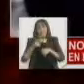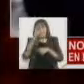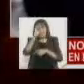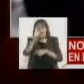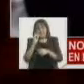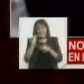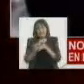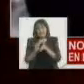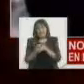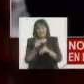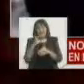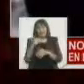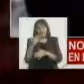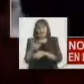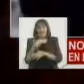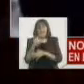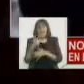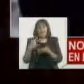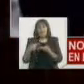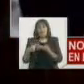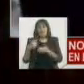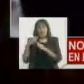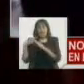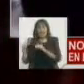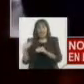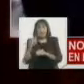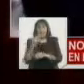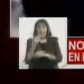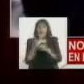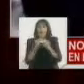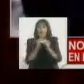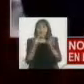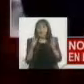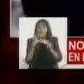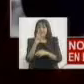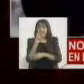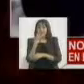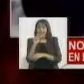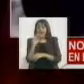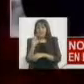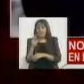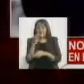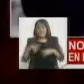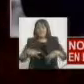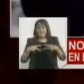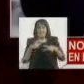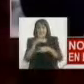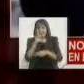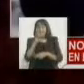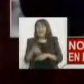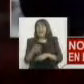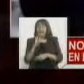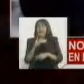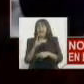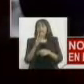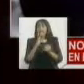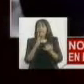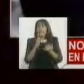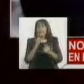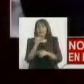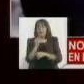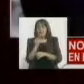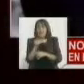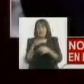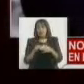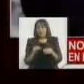frente de este caso, de esta disputa con Nicaragua. Muy buenos días, don René, estamos en vivo para Costa Rica, y pues básicamente que usted